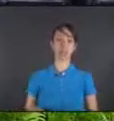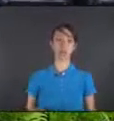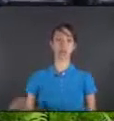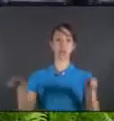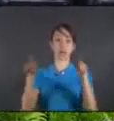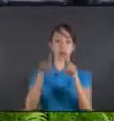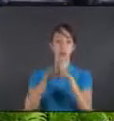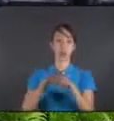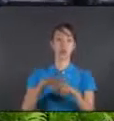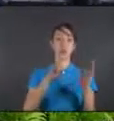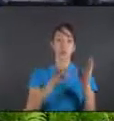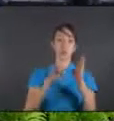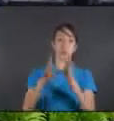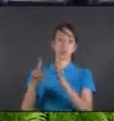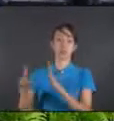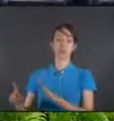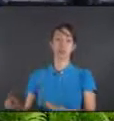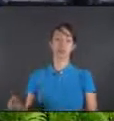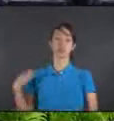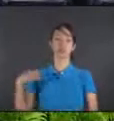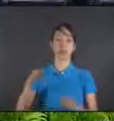unción.